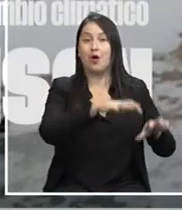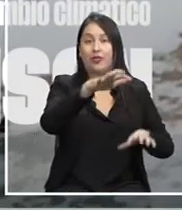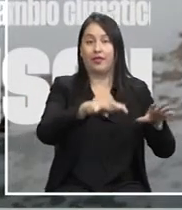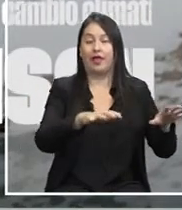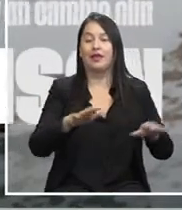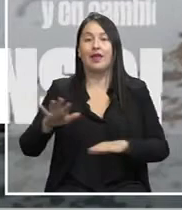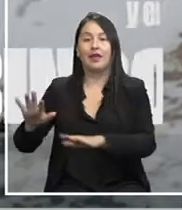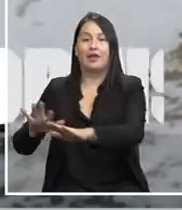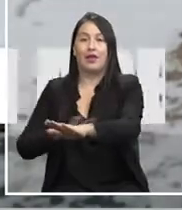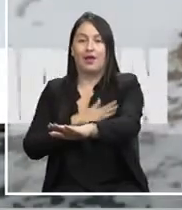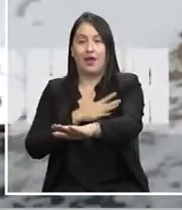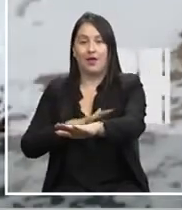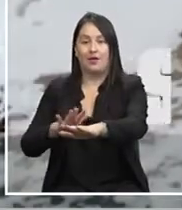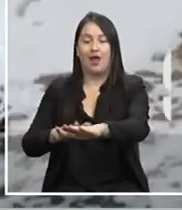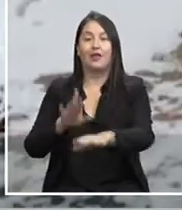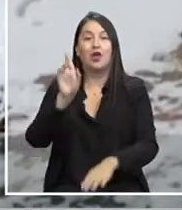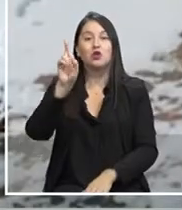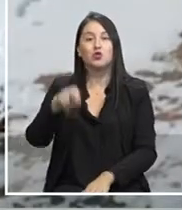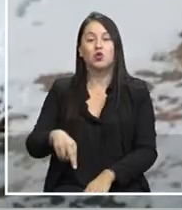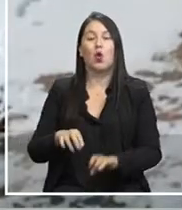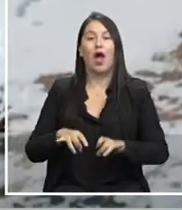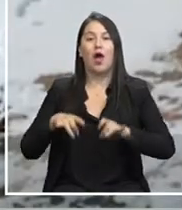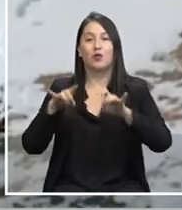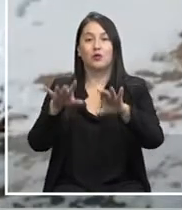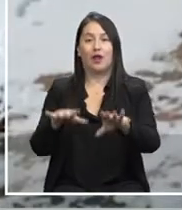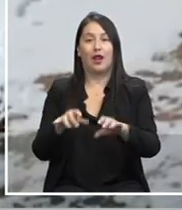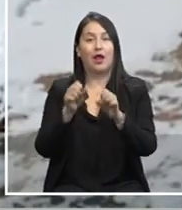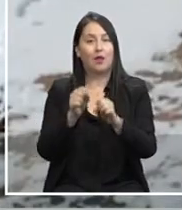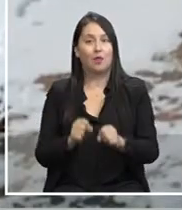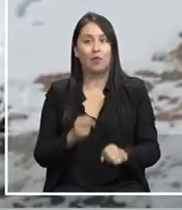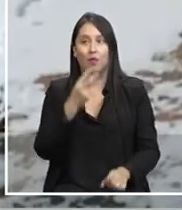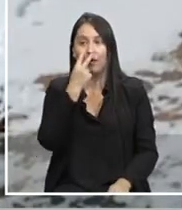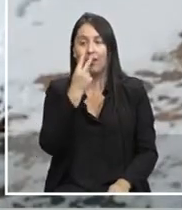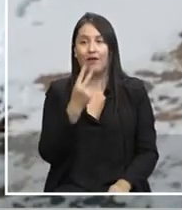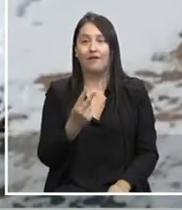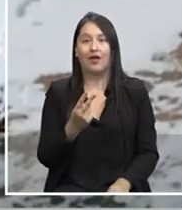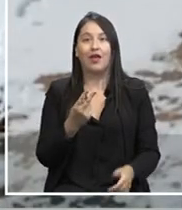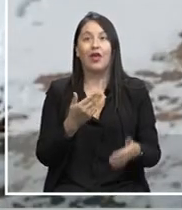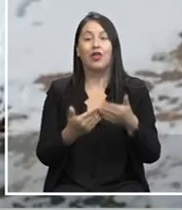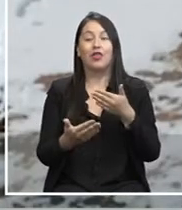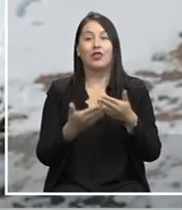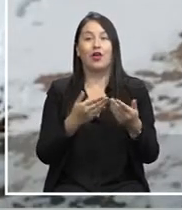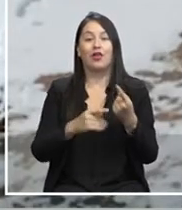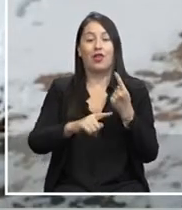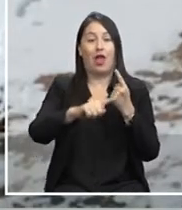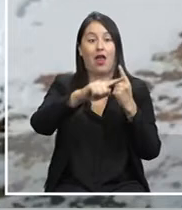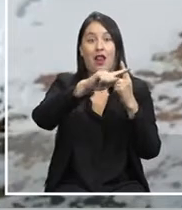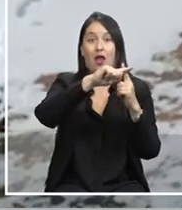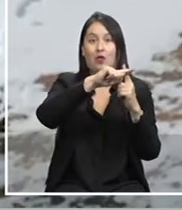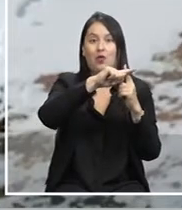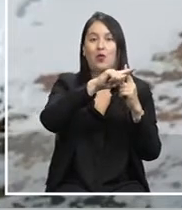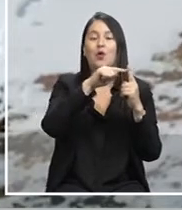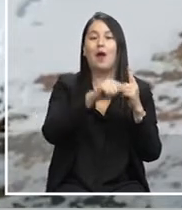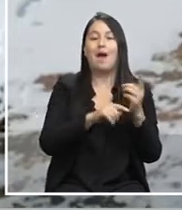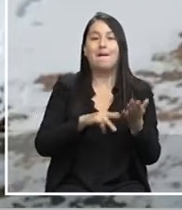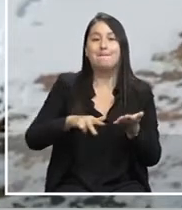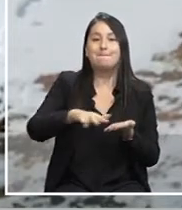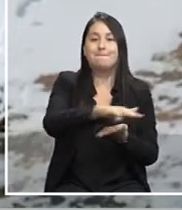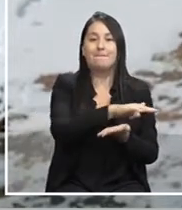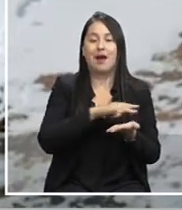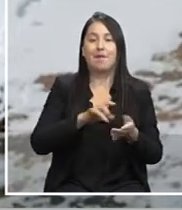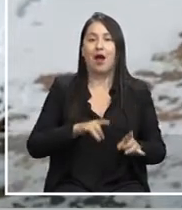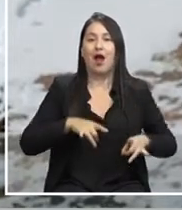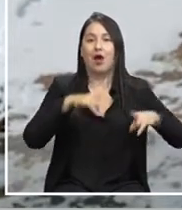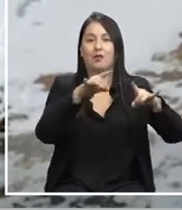el sureste de Australia. Pueden ver dónde está Wollongong desde la cruz en el mapa de Australia, y me gustaría reconocer a